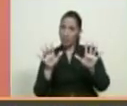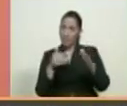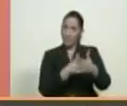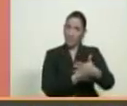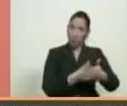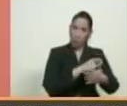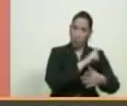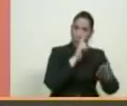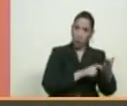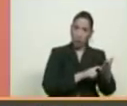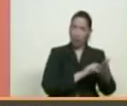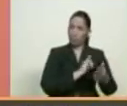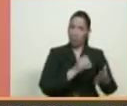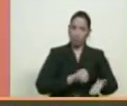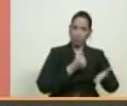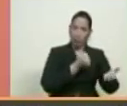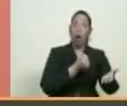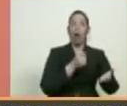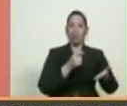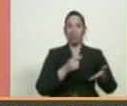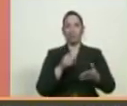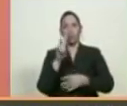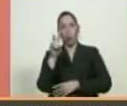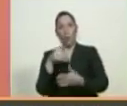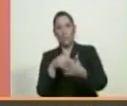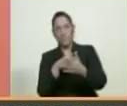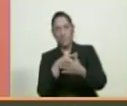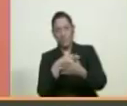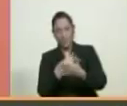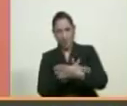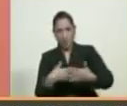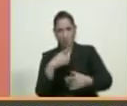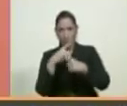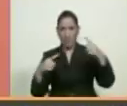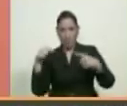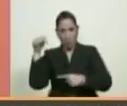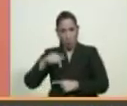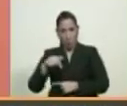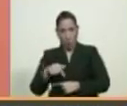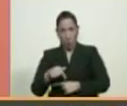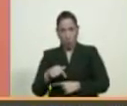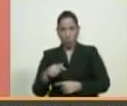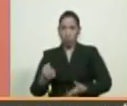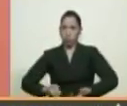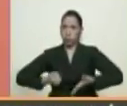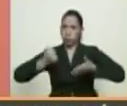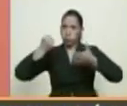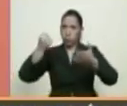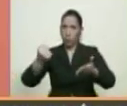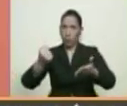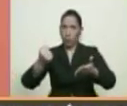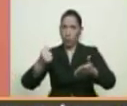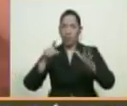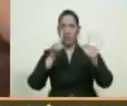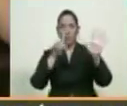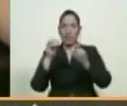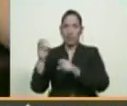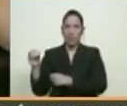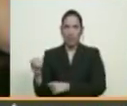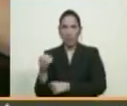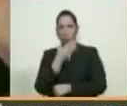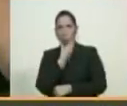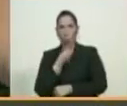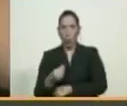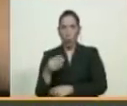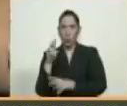recibir, ya han recibido su bono de reconversión correspondiente a un sexto de petro, es decir, 600